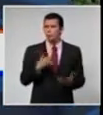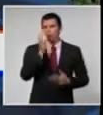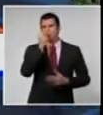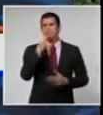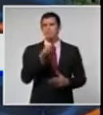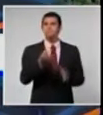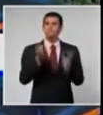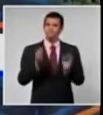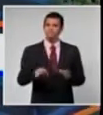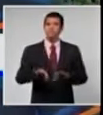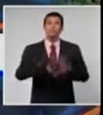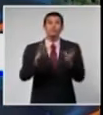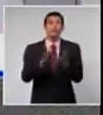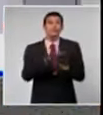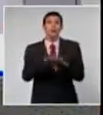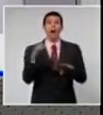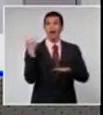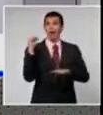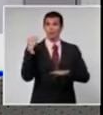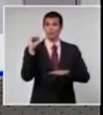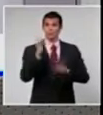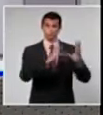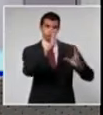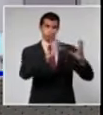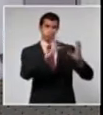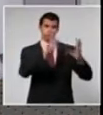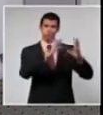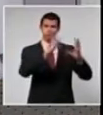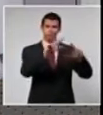totalmente automatizado por una computadora.